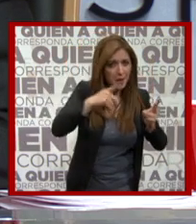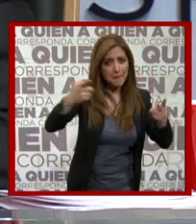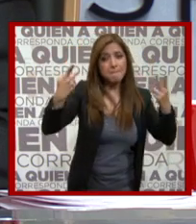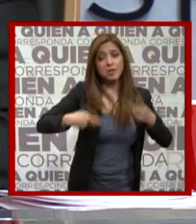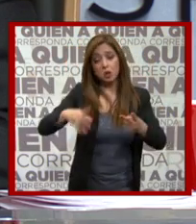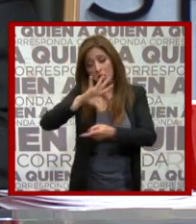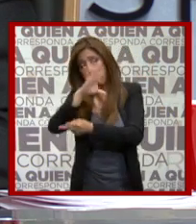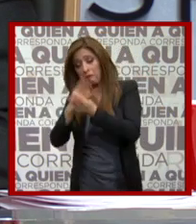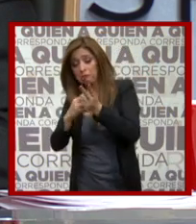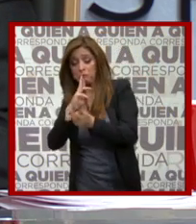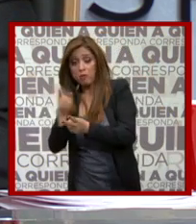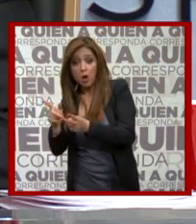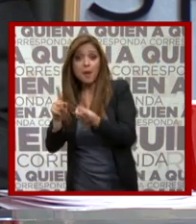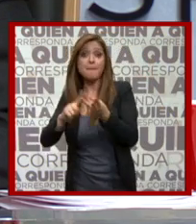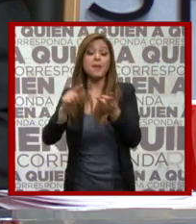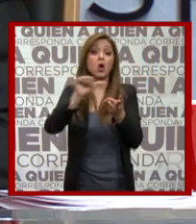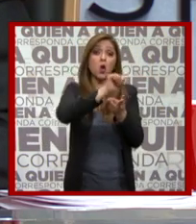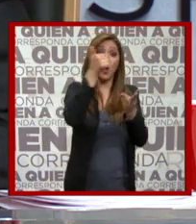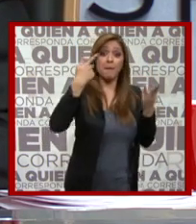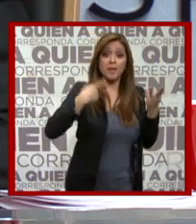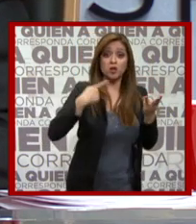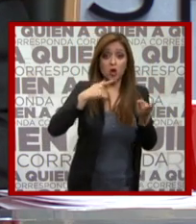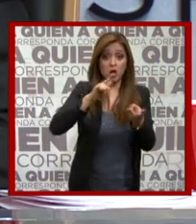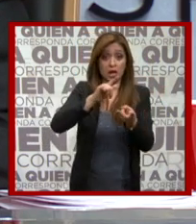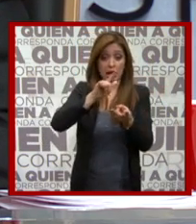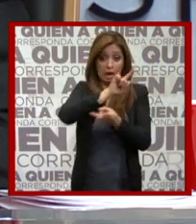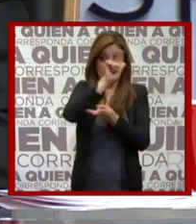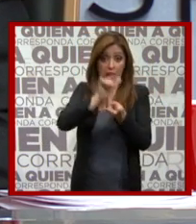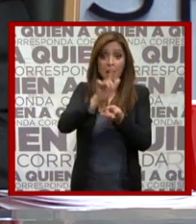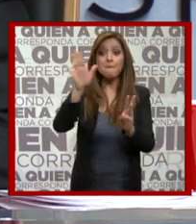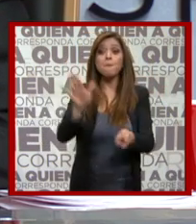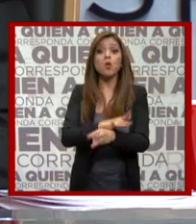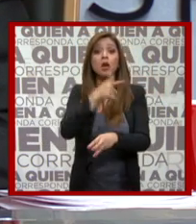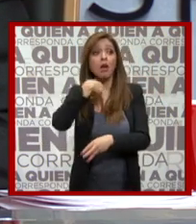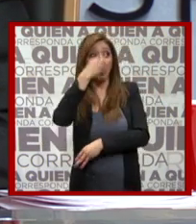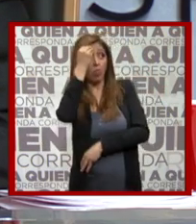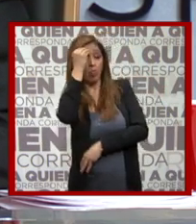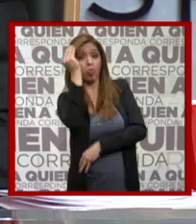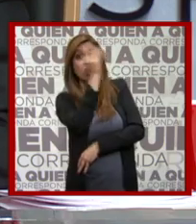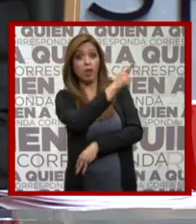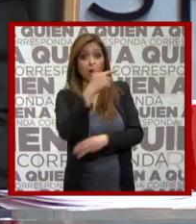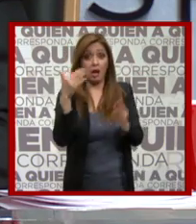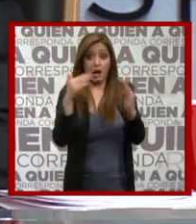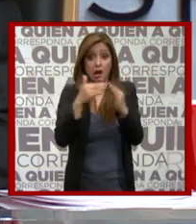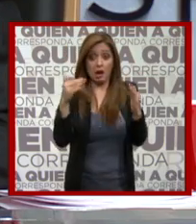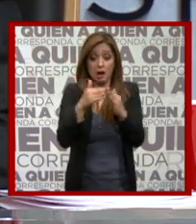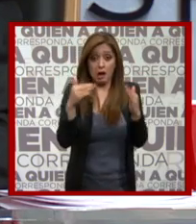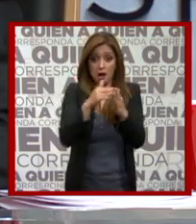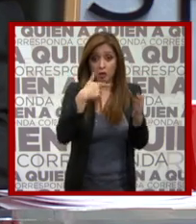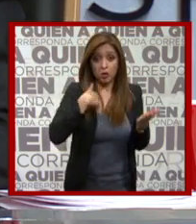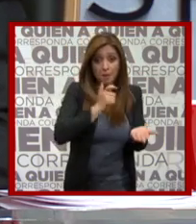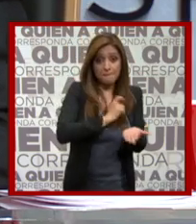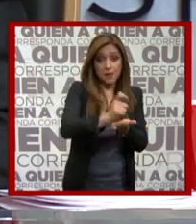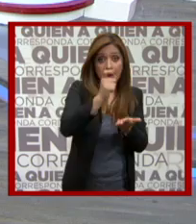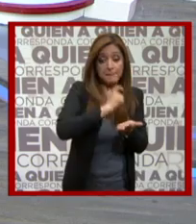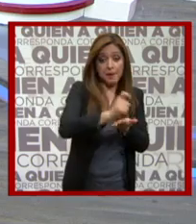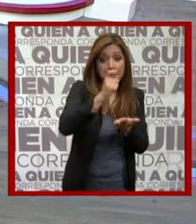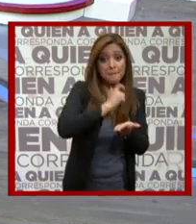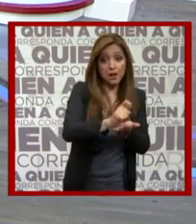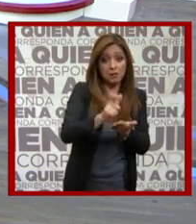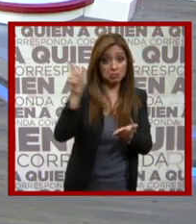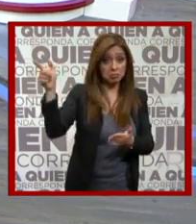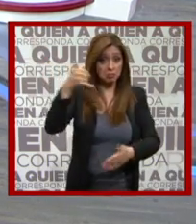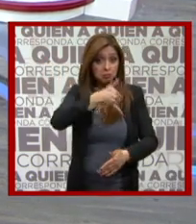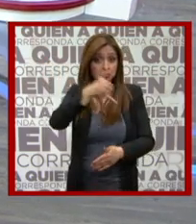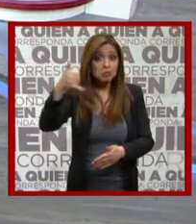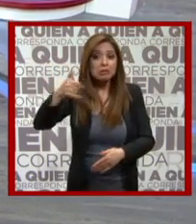huyó, pero muchos de ellos tienen broncas legales porque abandonaron al final de cuentas el producto que están pagando. Y al Infonavit no